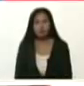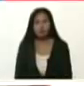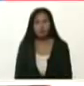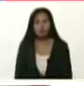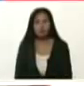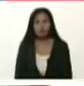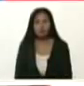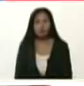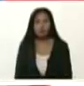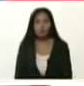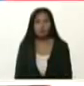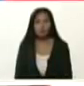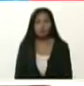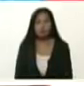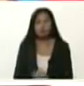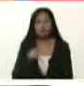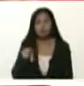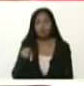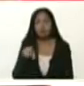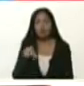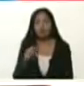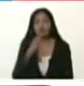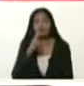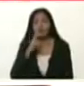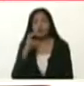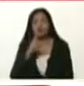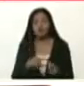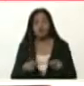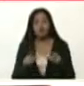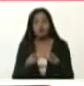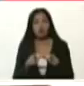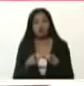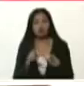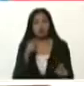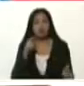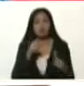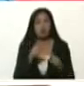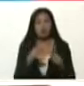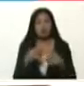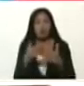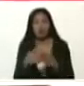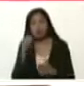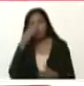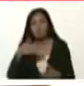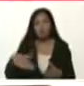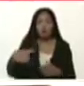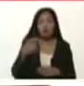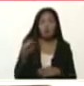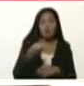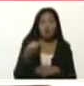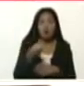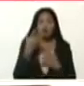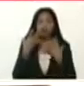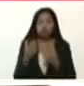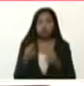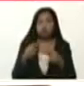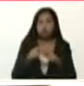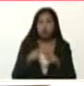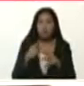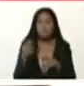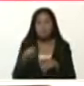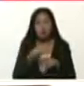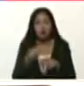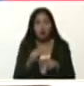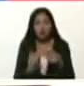De la mina de oro a la gobernación, al pueblo. Recurso directo, buscando, miren, el entendimiento, buscando